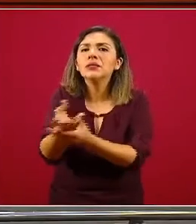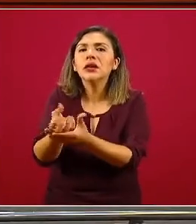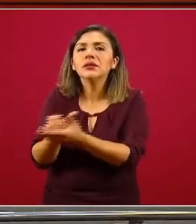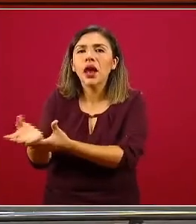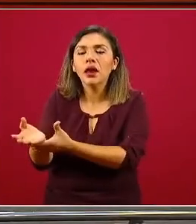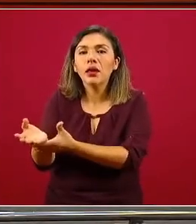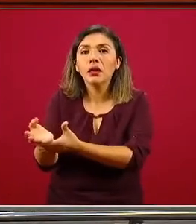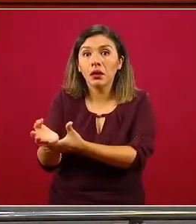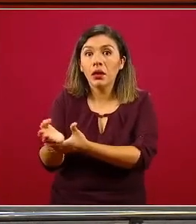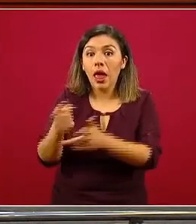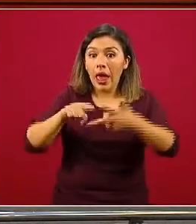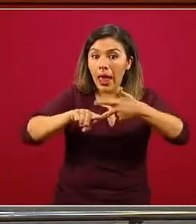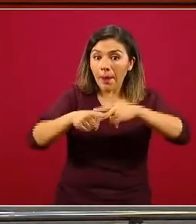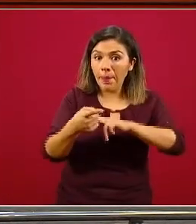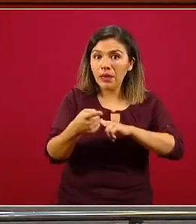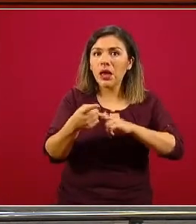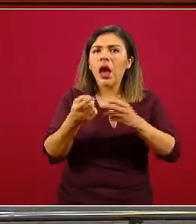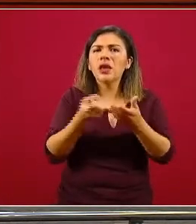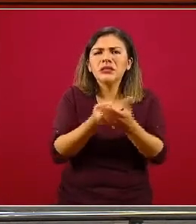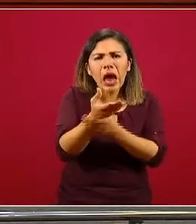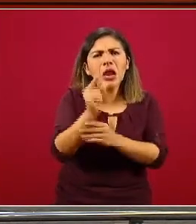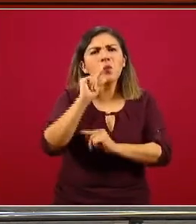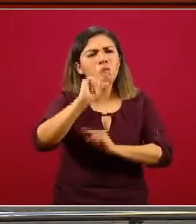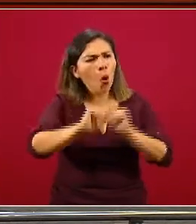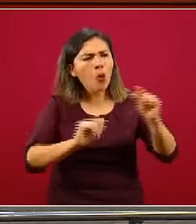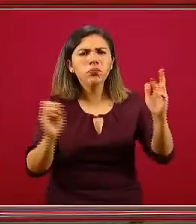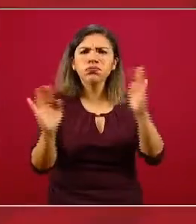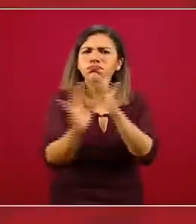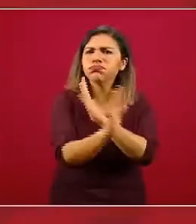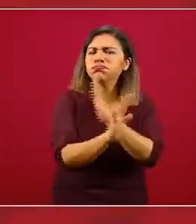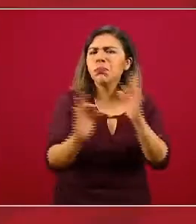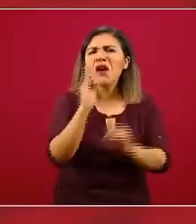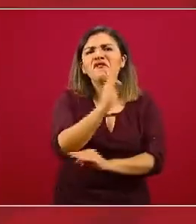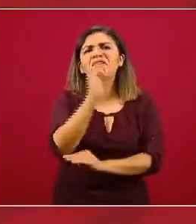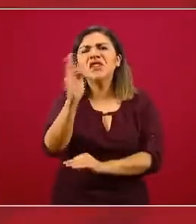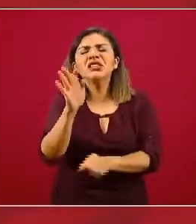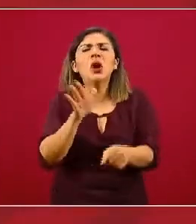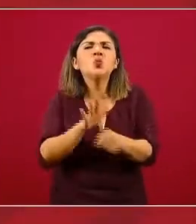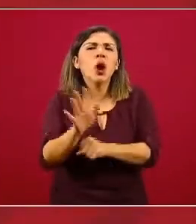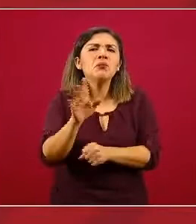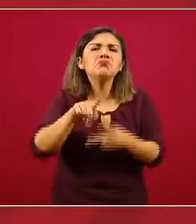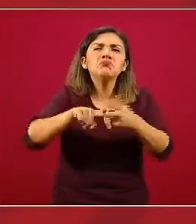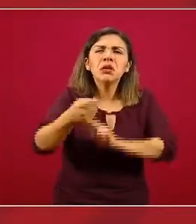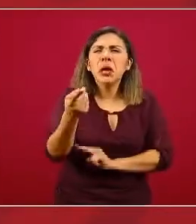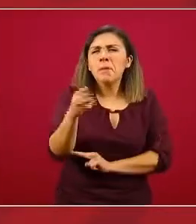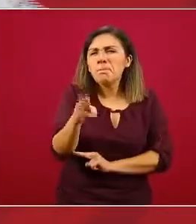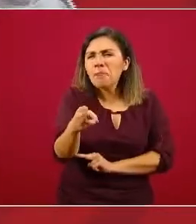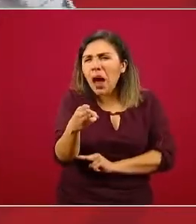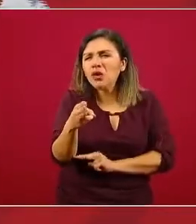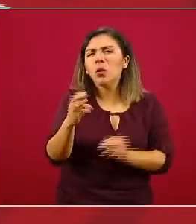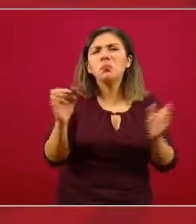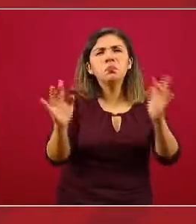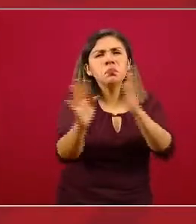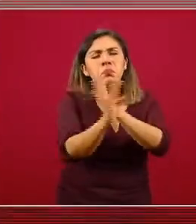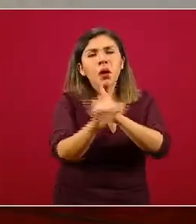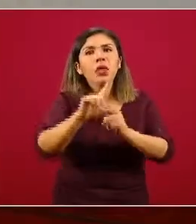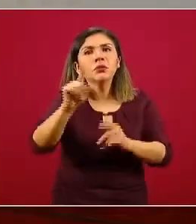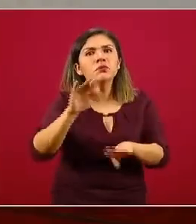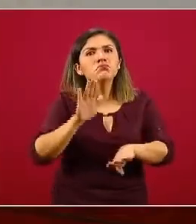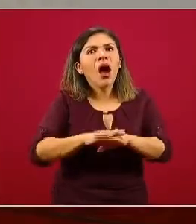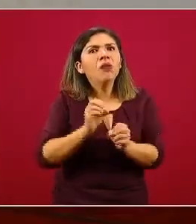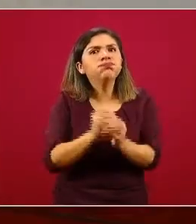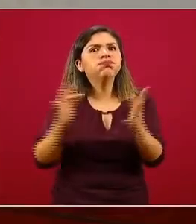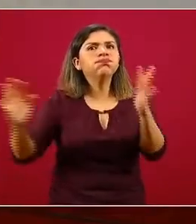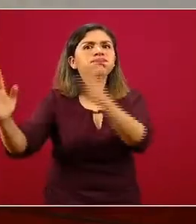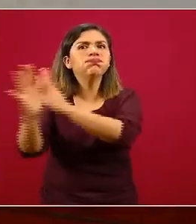habiendo arrancado con una movilidad reducida, posiblemente en unas fechas específicas, al inicio de mayo, se aumentó la movilidad y por lo